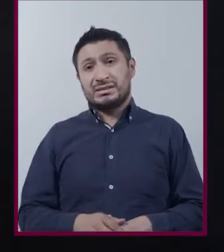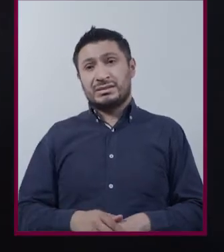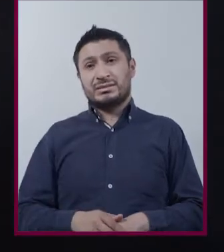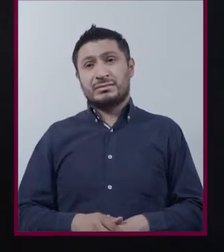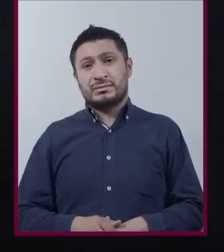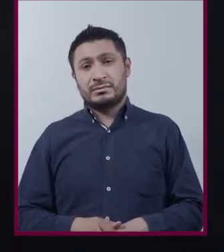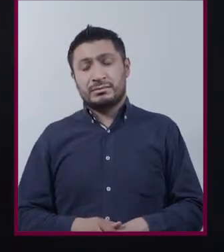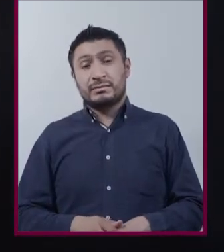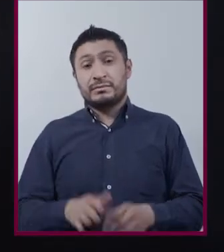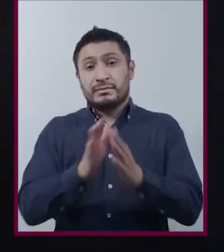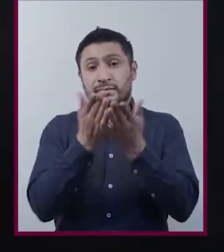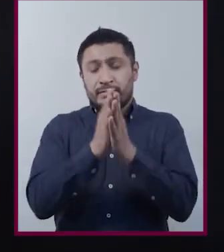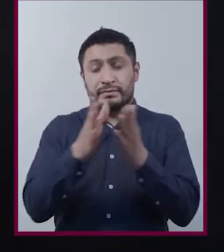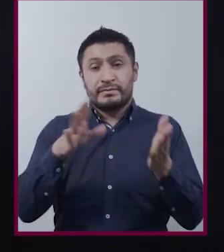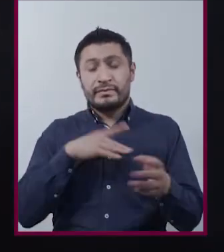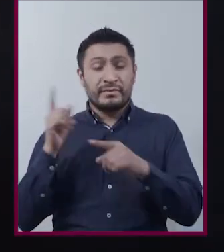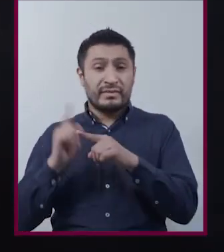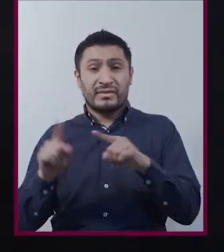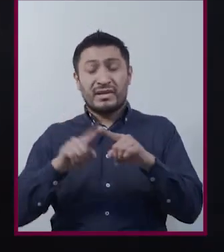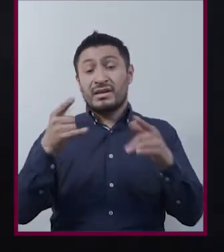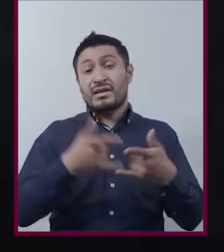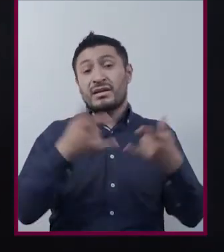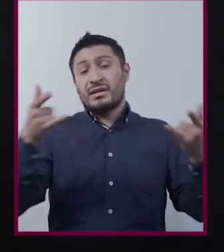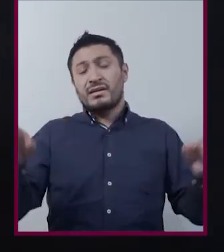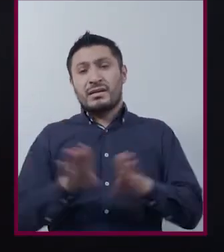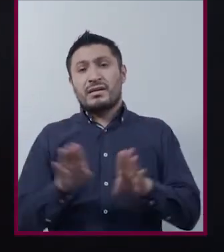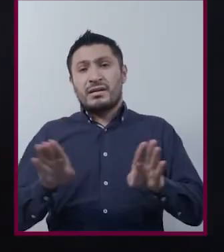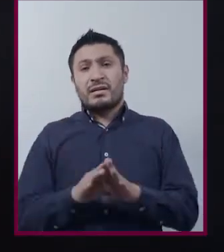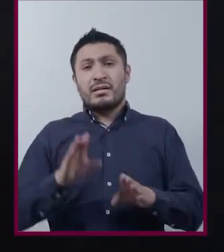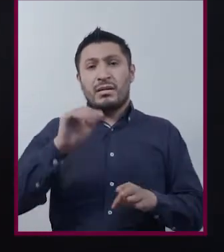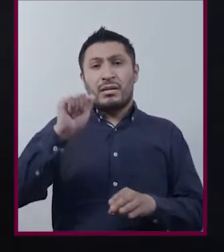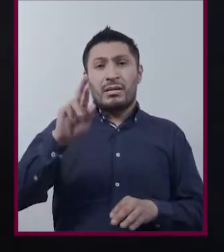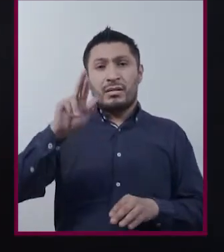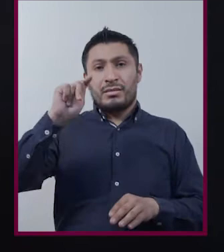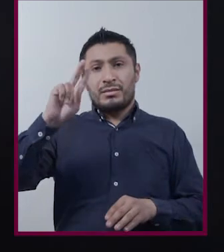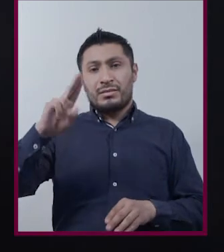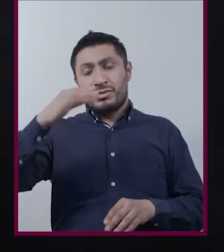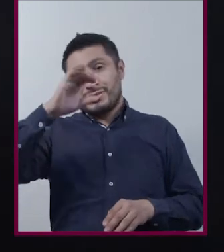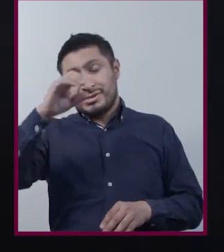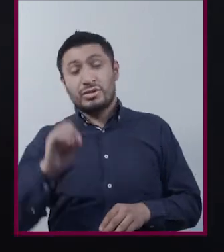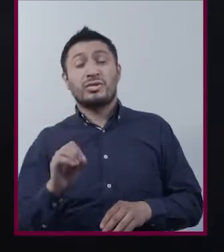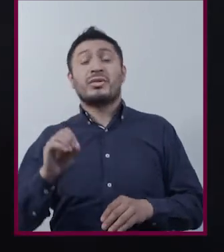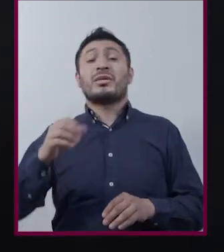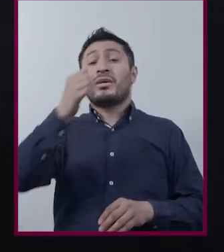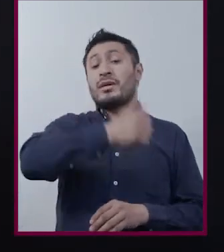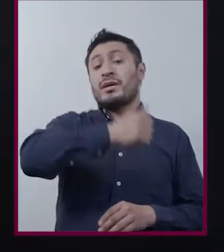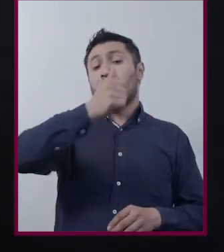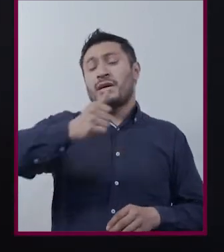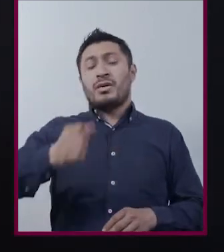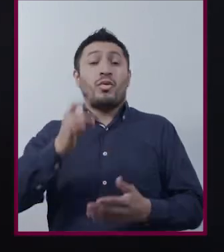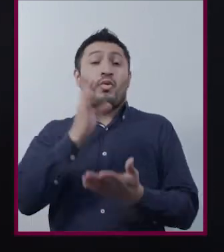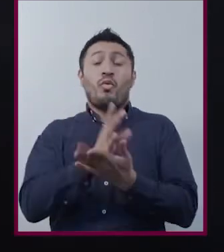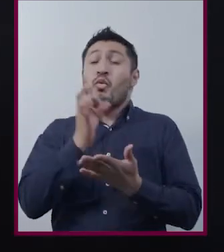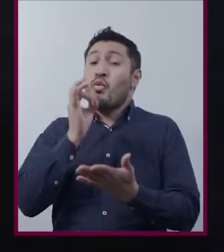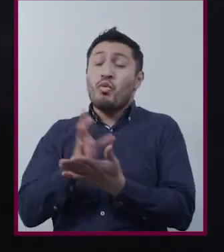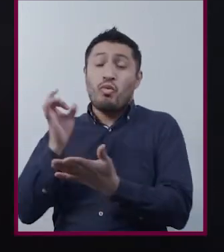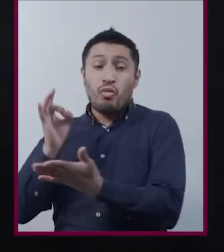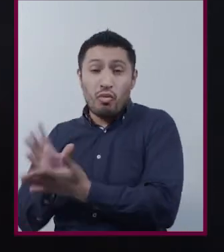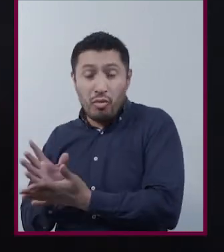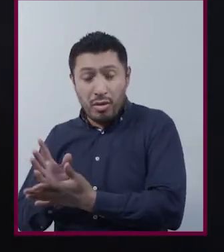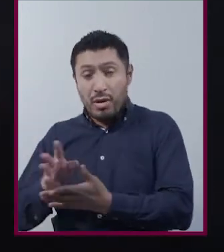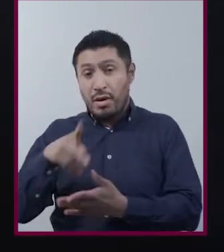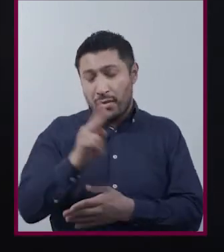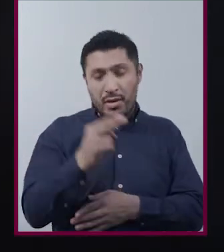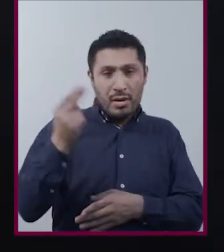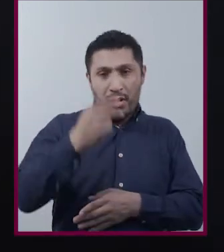Este libro contiene diversas narraciones a manera de cartuchos, cada uno único en sí mismo, pero necesario